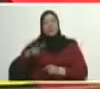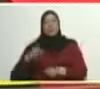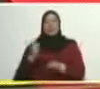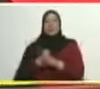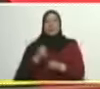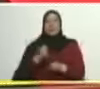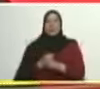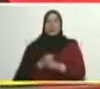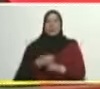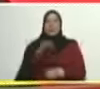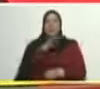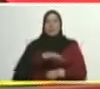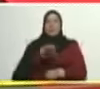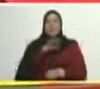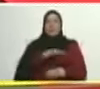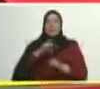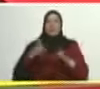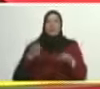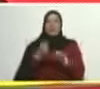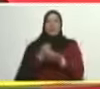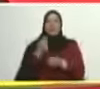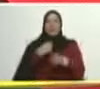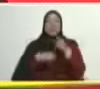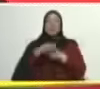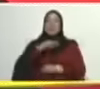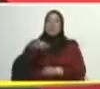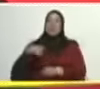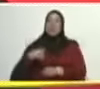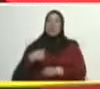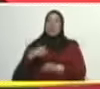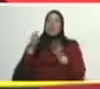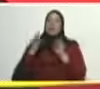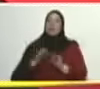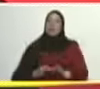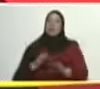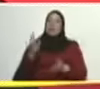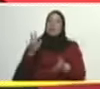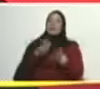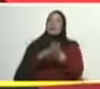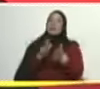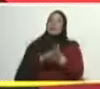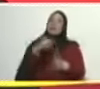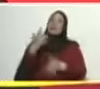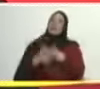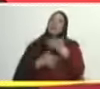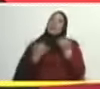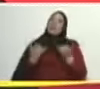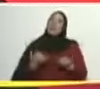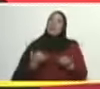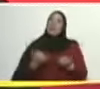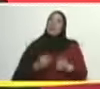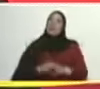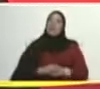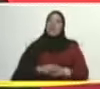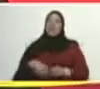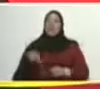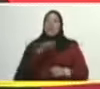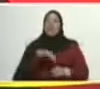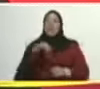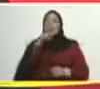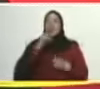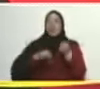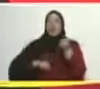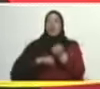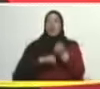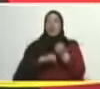paz mundial ha aumentado. Estados Unidos ha aprobado 95 mil millones de dólares para apoyar